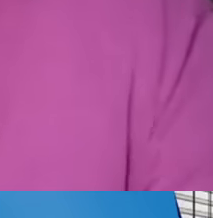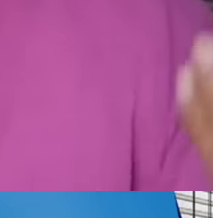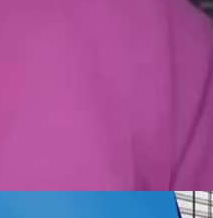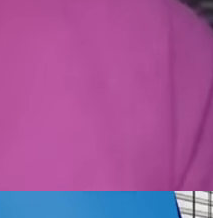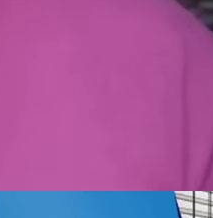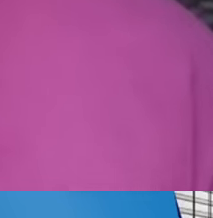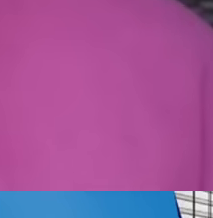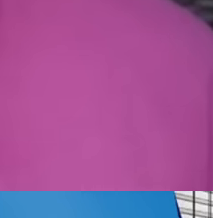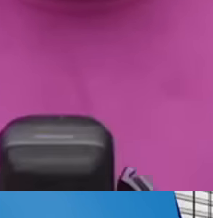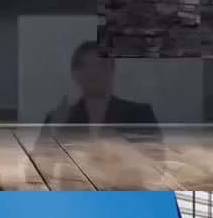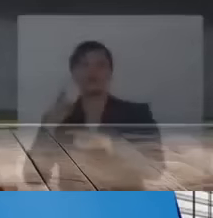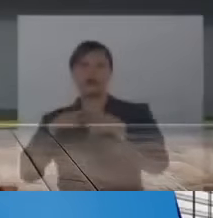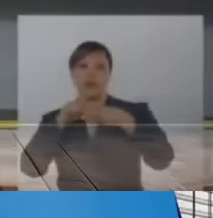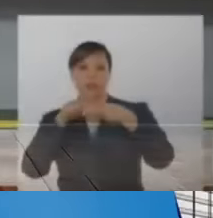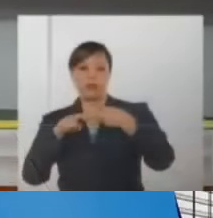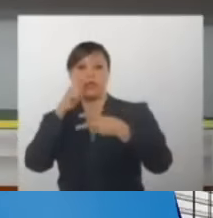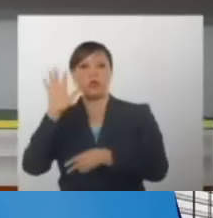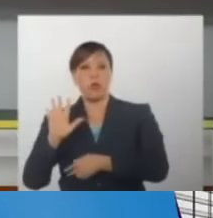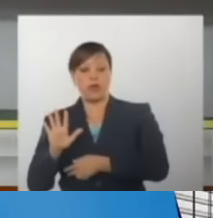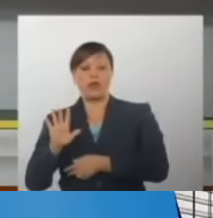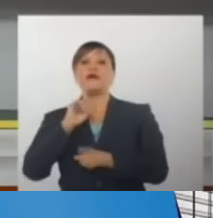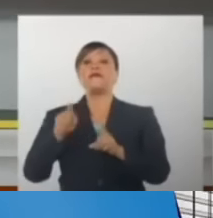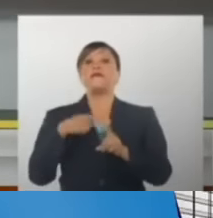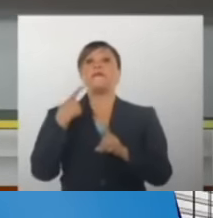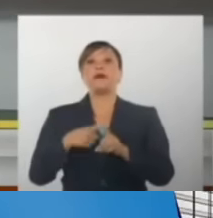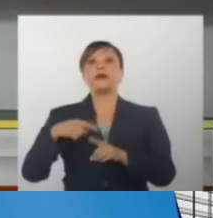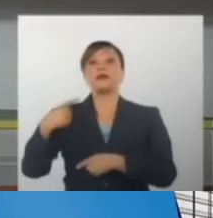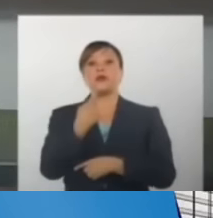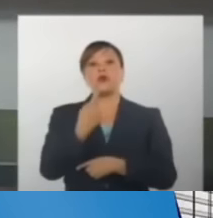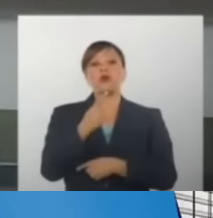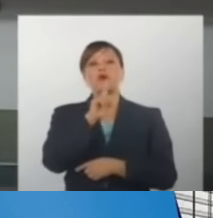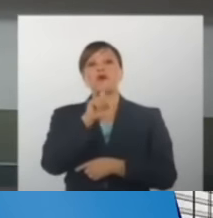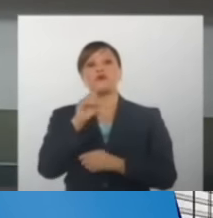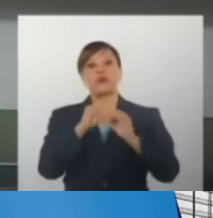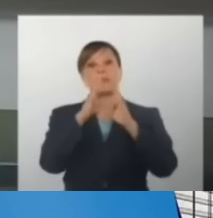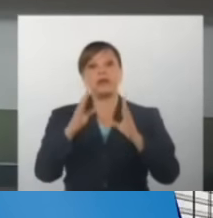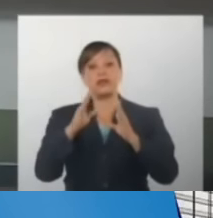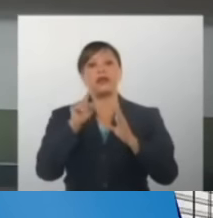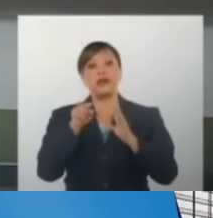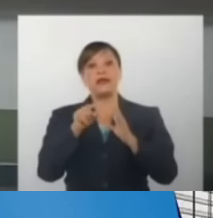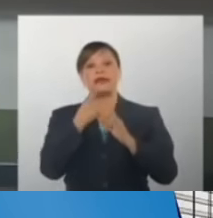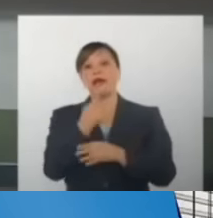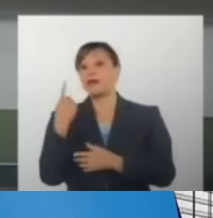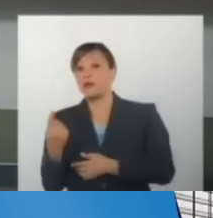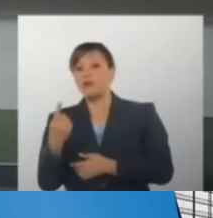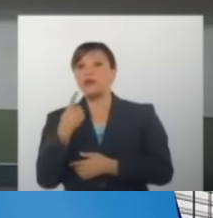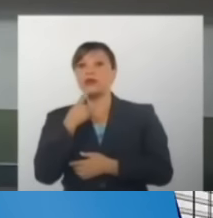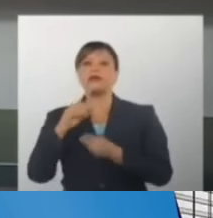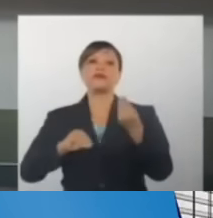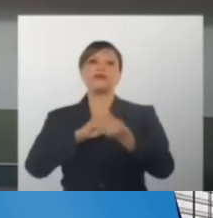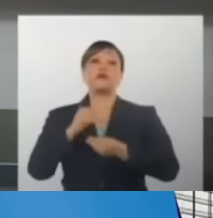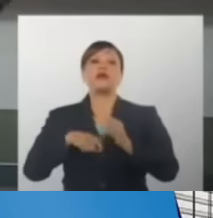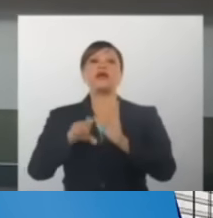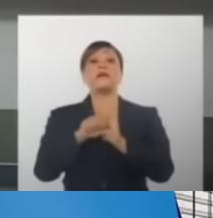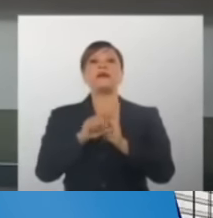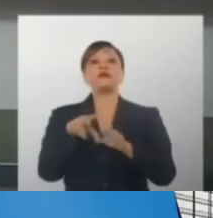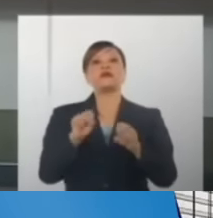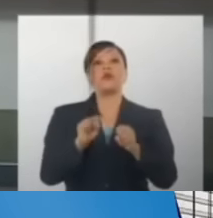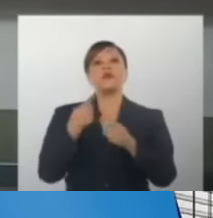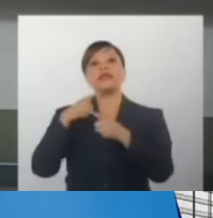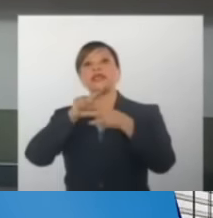un buchito de Electricidad además de la retransmisión que cada una tiene a las 11 de la mañana o sea cada una tendría su capítulo de estreno y tres